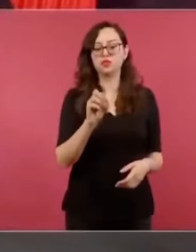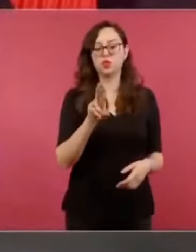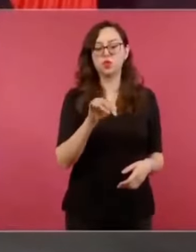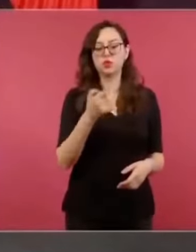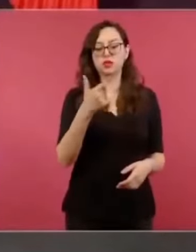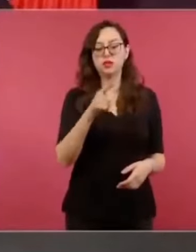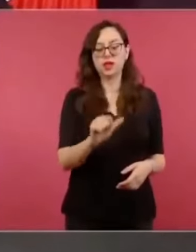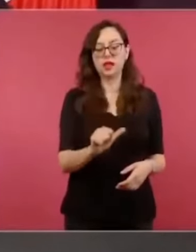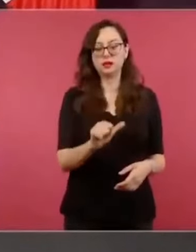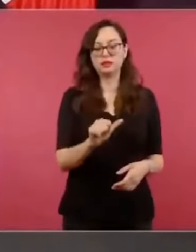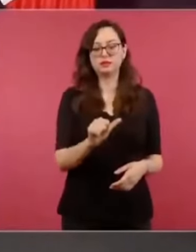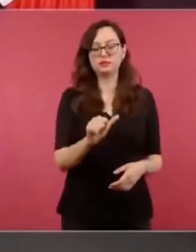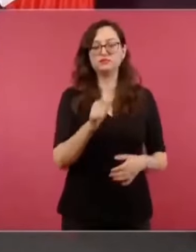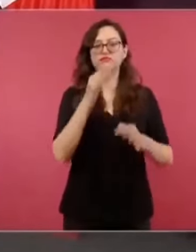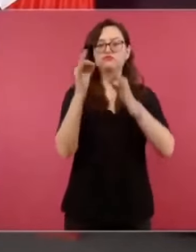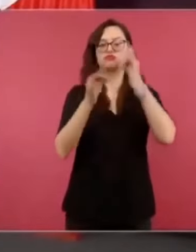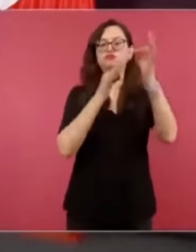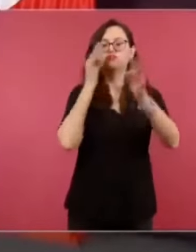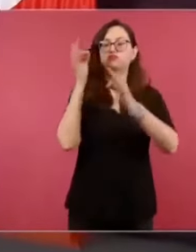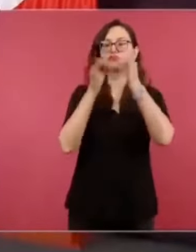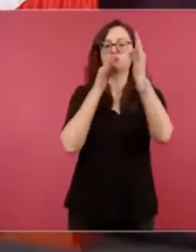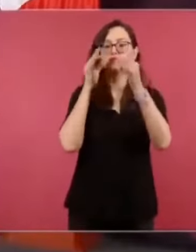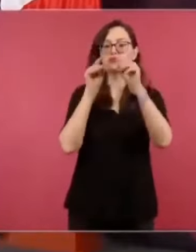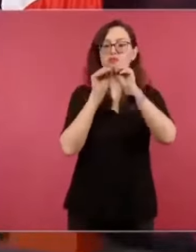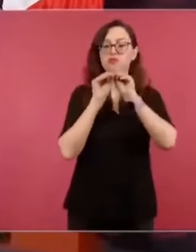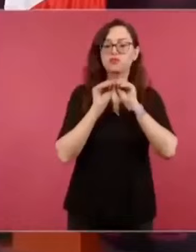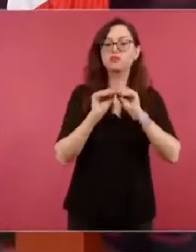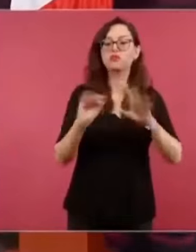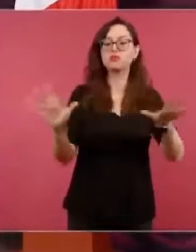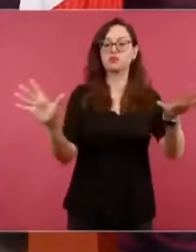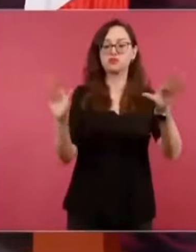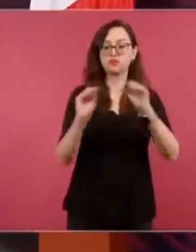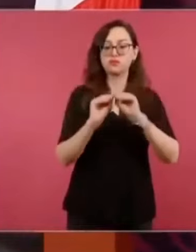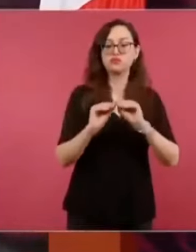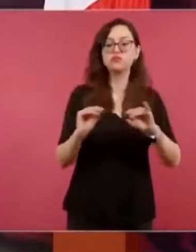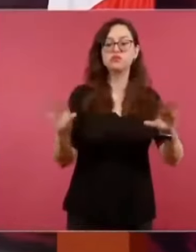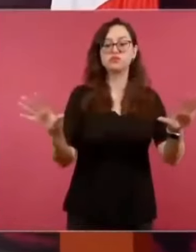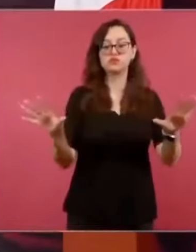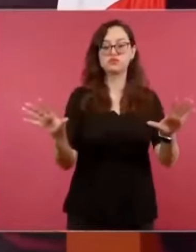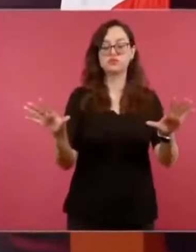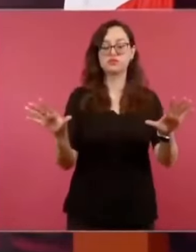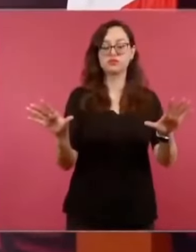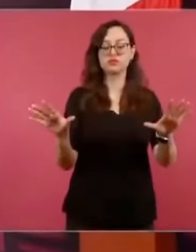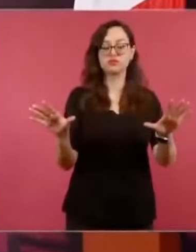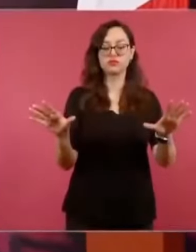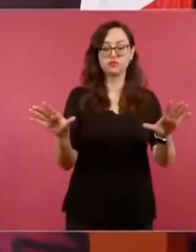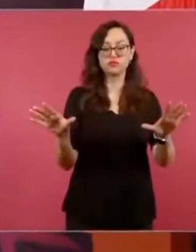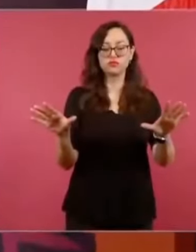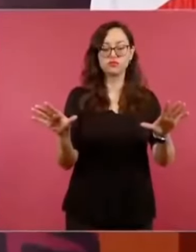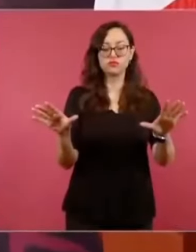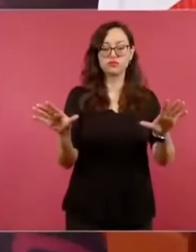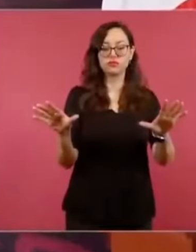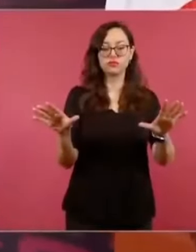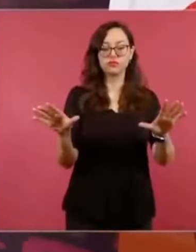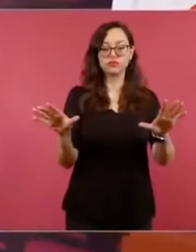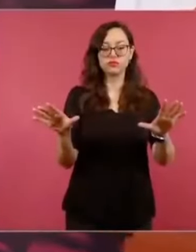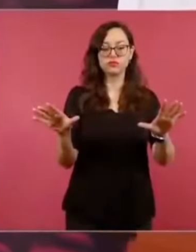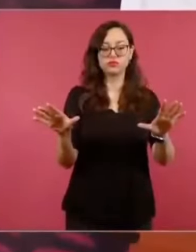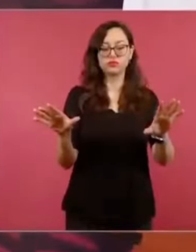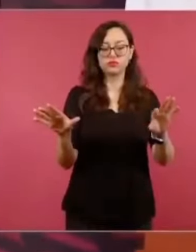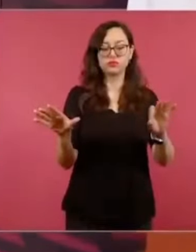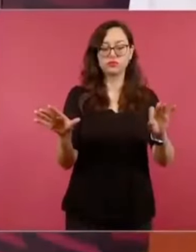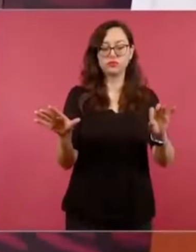le